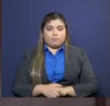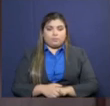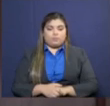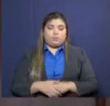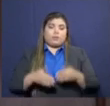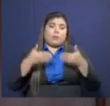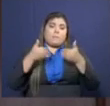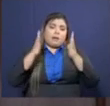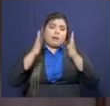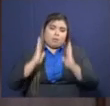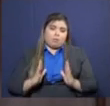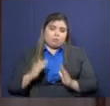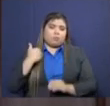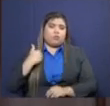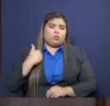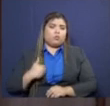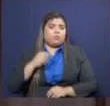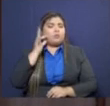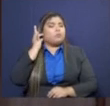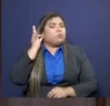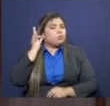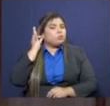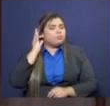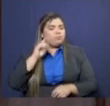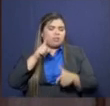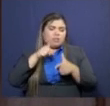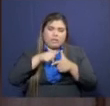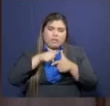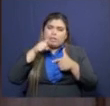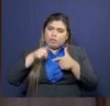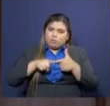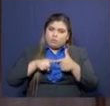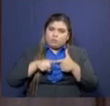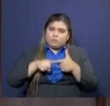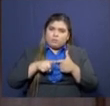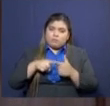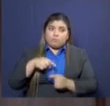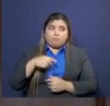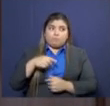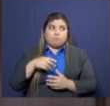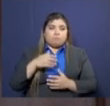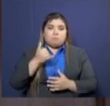Panameñas y panameños, entonces